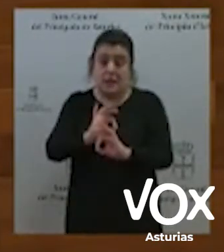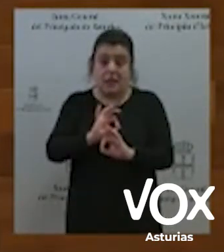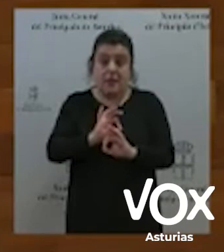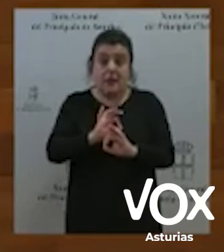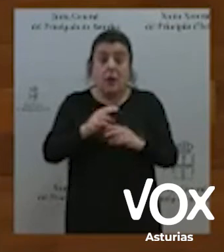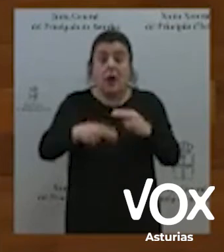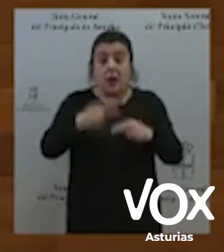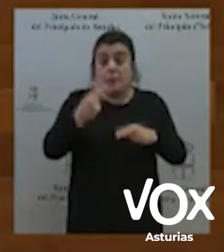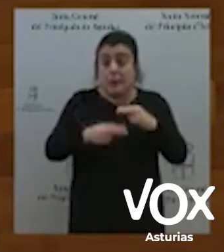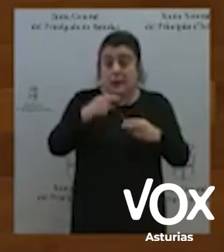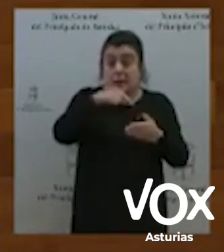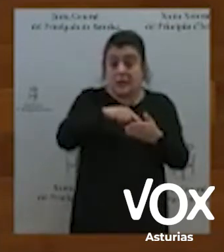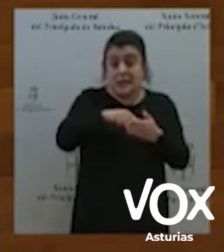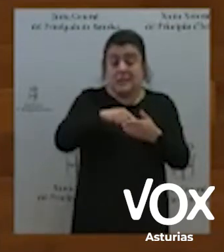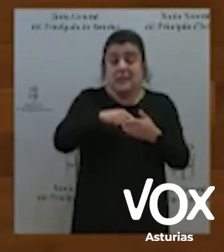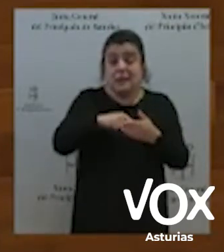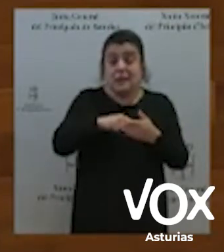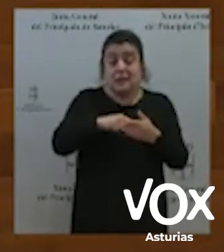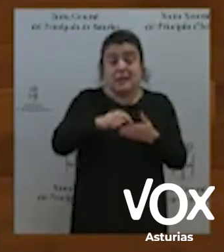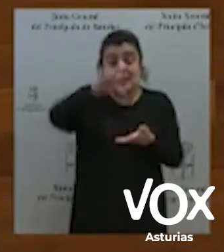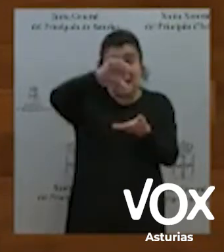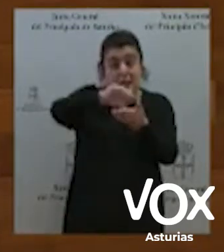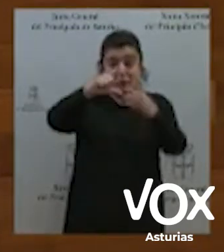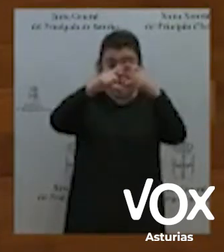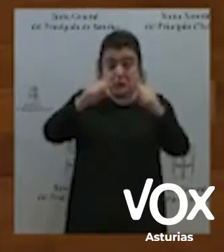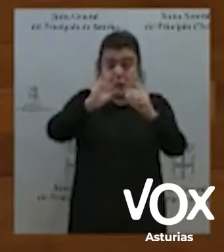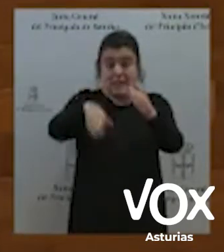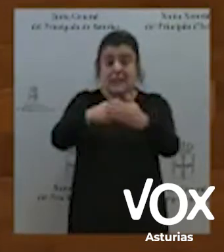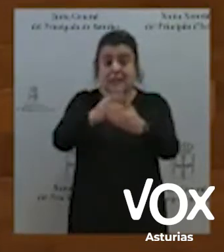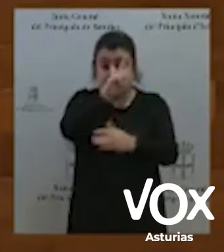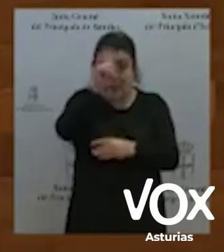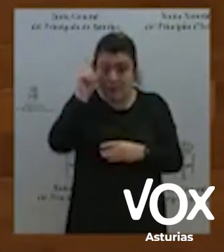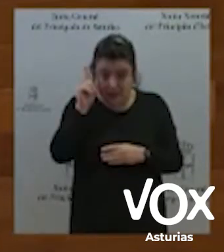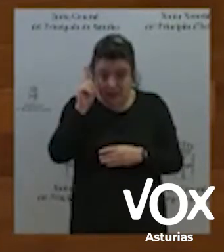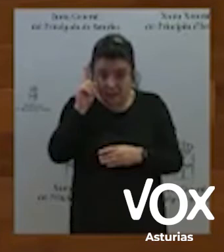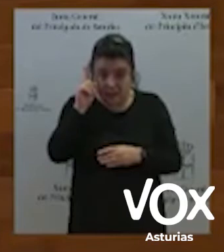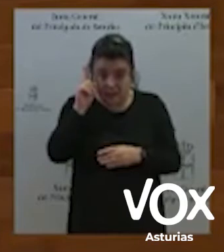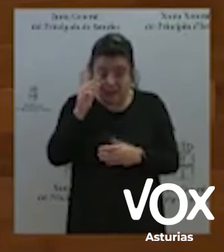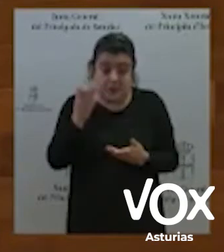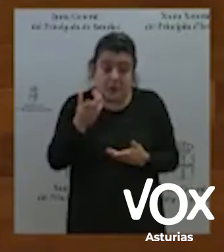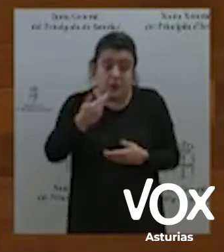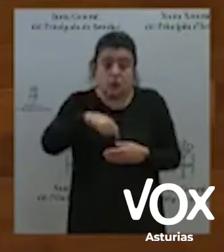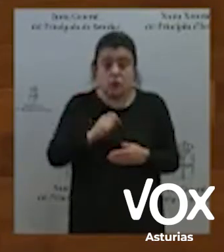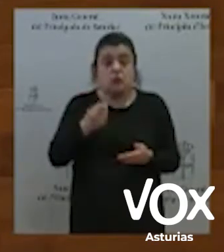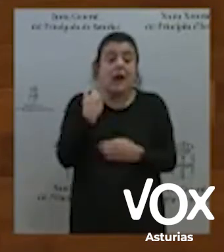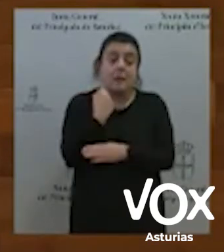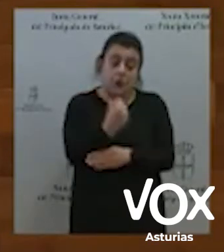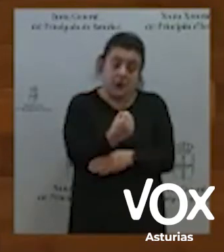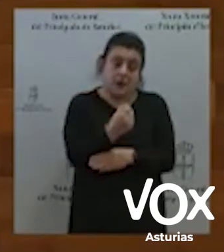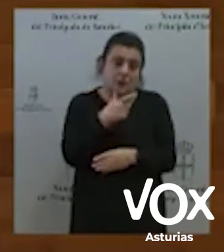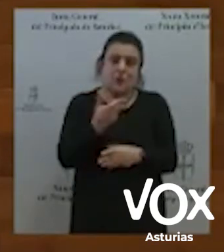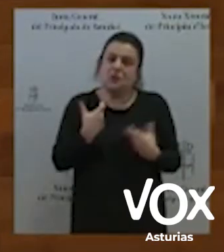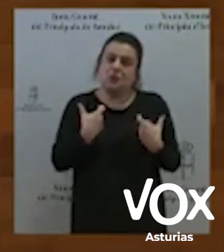capital. No obstante, la apoyaremos porque no somos sectarios y lo que queremos es conseguir lo mejor para